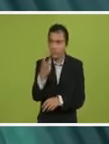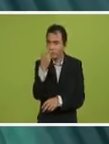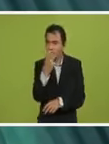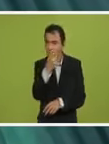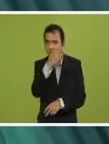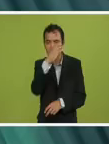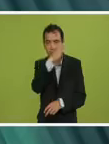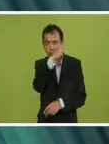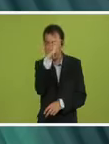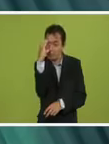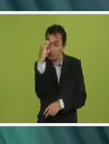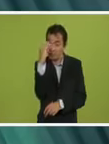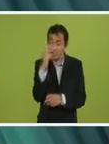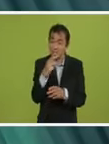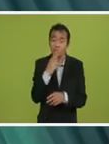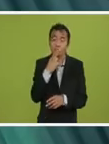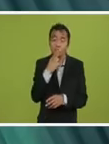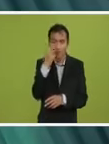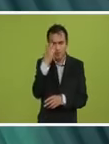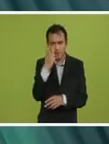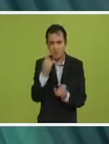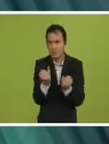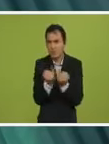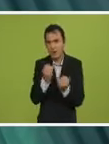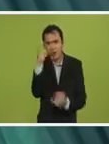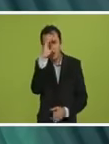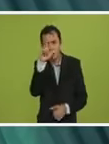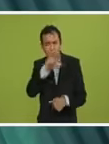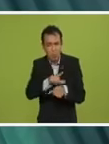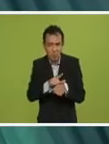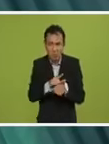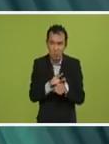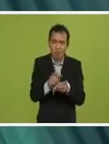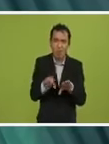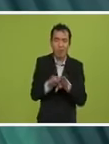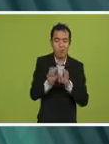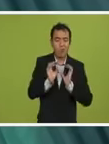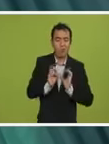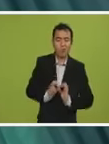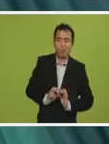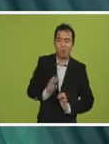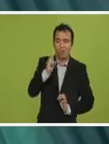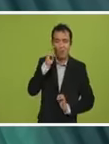usen para estos fines. También tiene que ver con la cultura y cómo es tratado el cuerpo de las